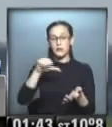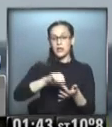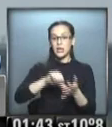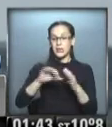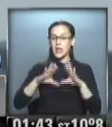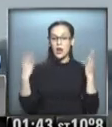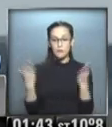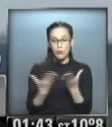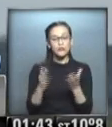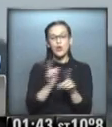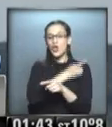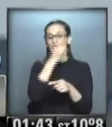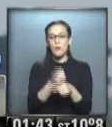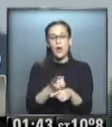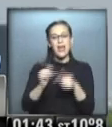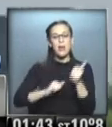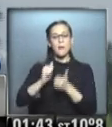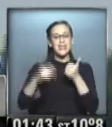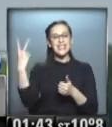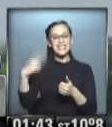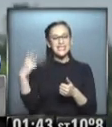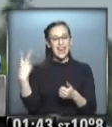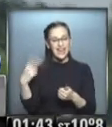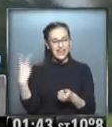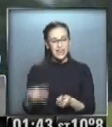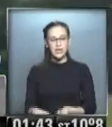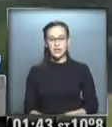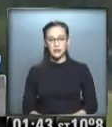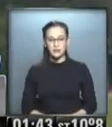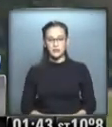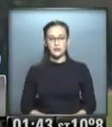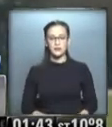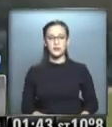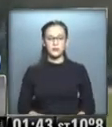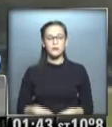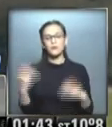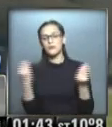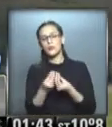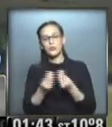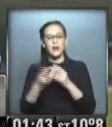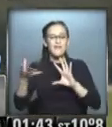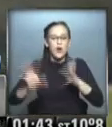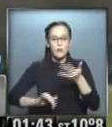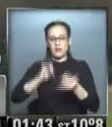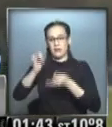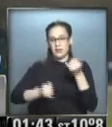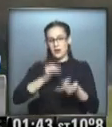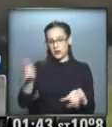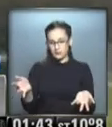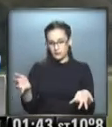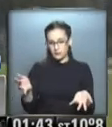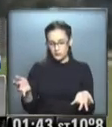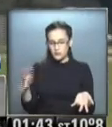empresas extranjeras, de capitales extranjeros, operar en vuelos domésticos. Hay muchísimos ejemplos de esto. Incluso cuando